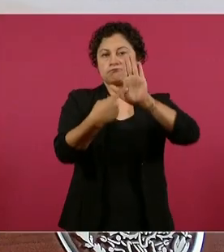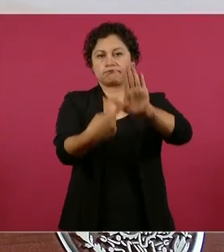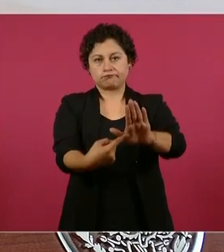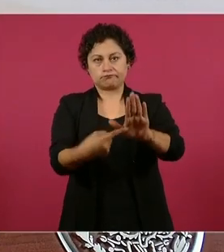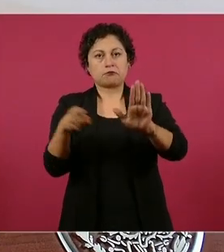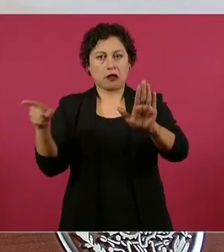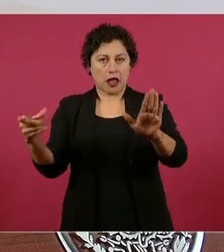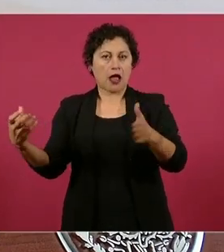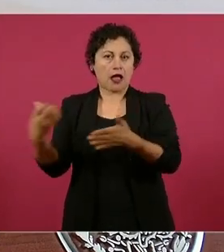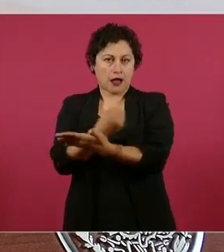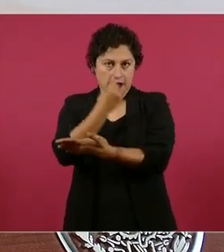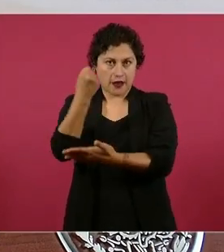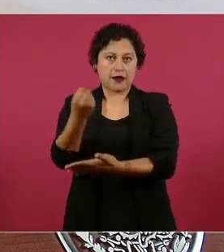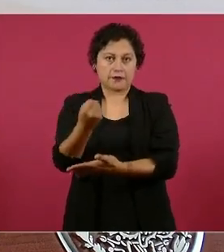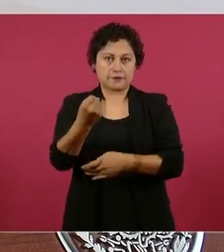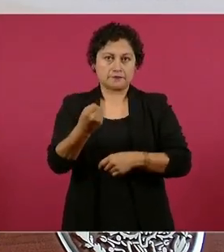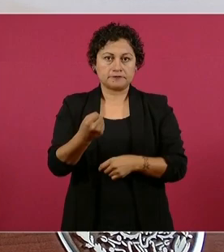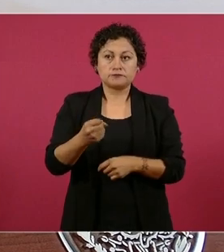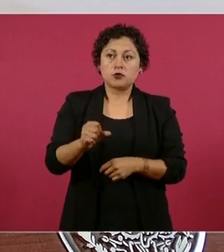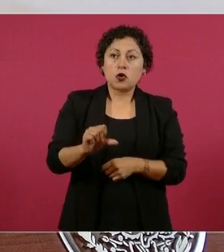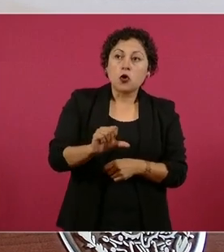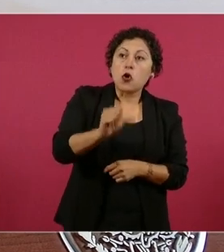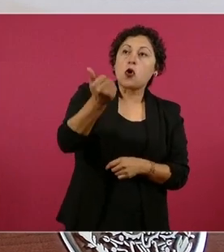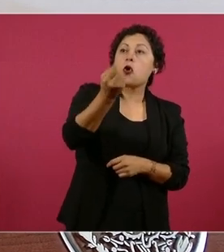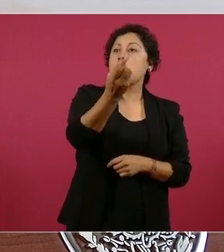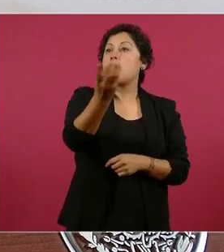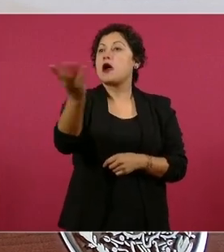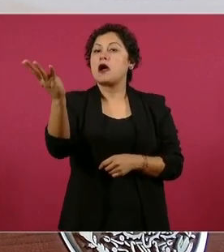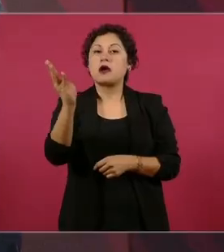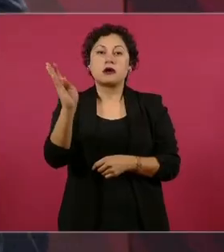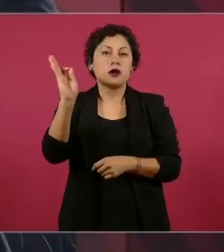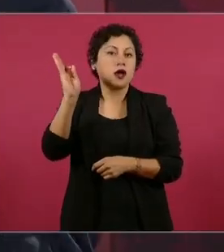y si existe inconformidad,